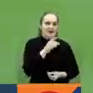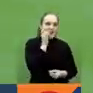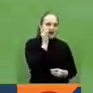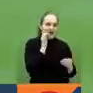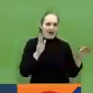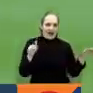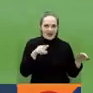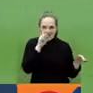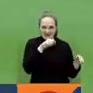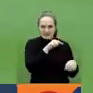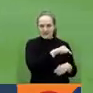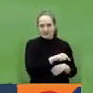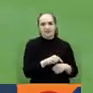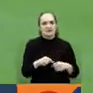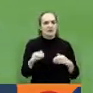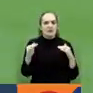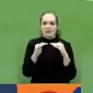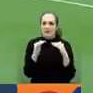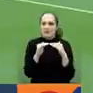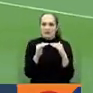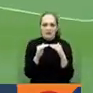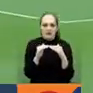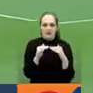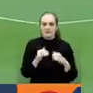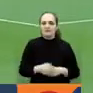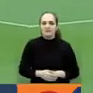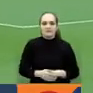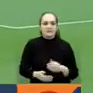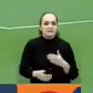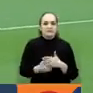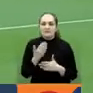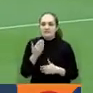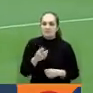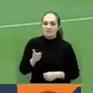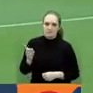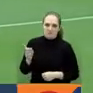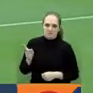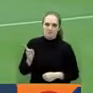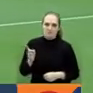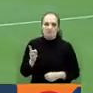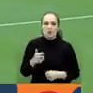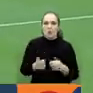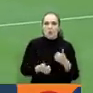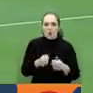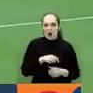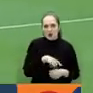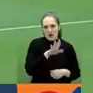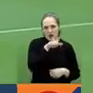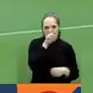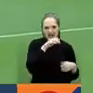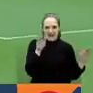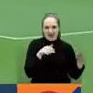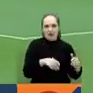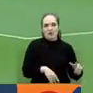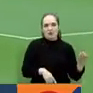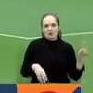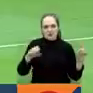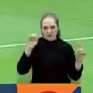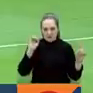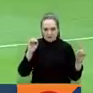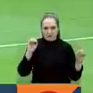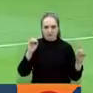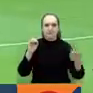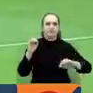ahí estaba Juan Camilo Salazar abriendo el marcador, de verdad que se demoraron un montón, 68 minutos para que pudieran arrancar estos tantos.